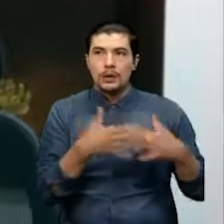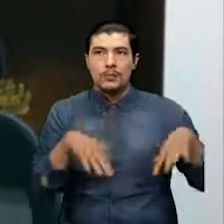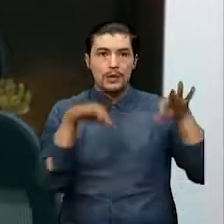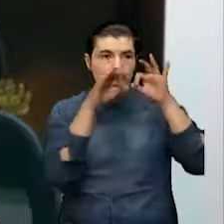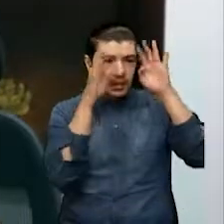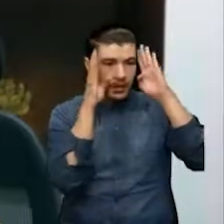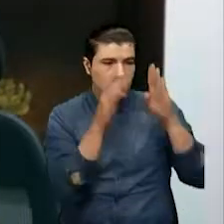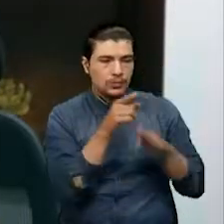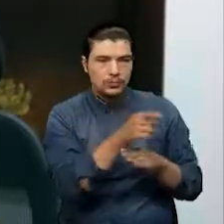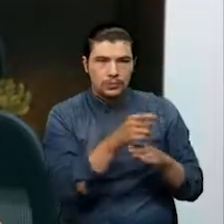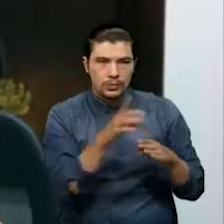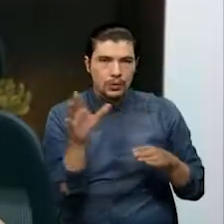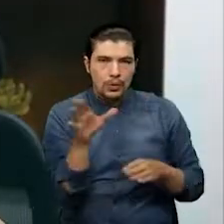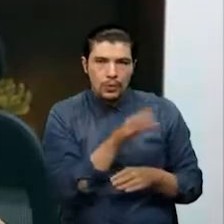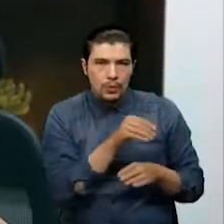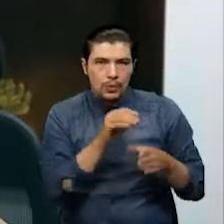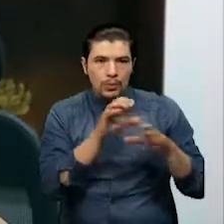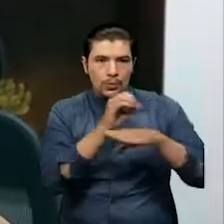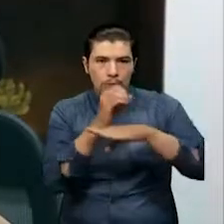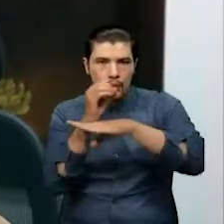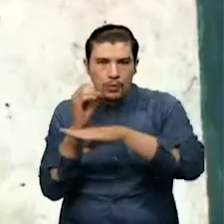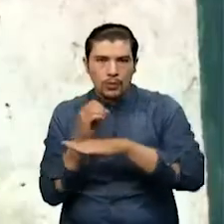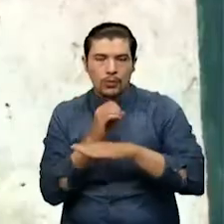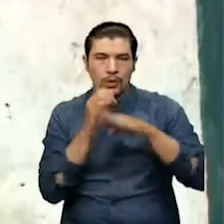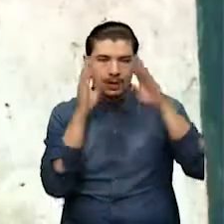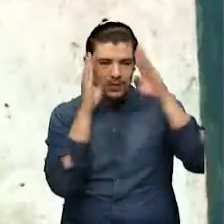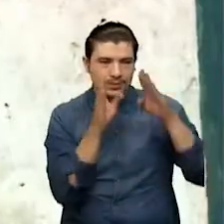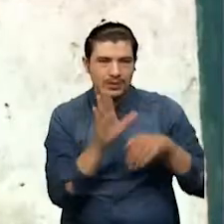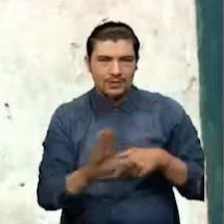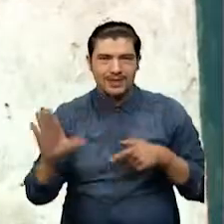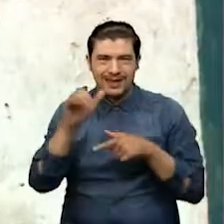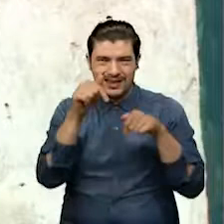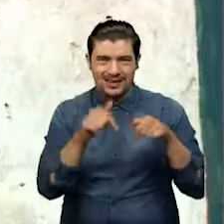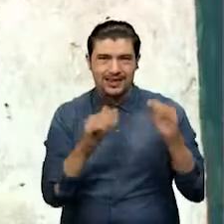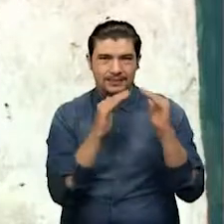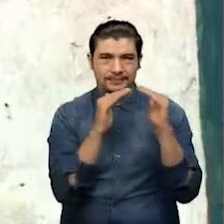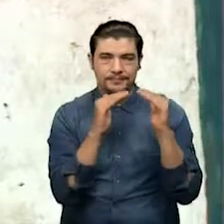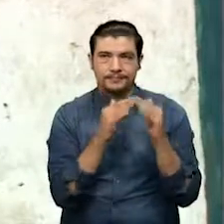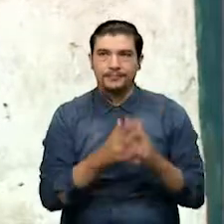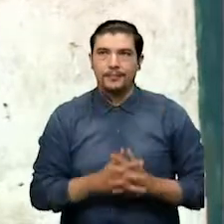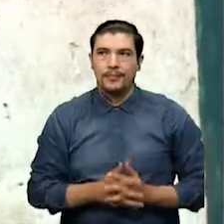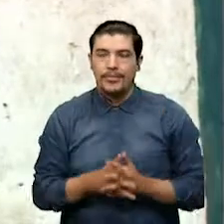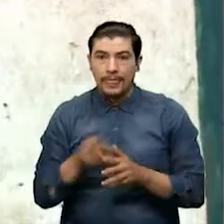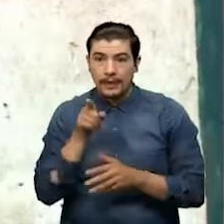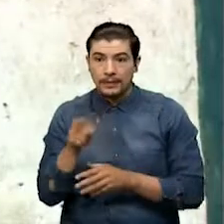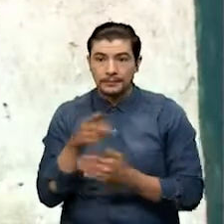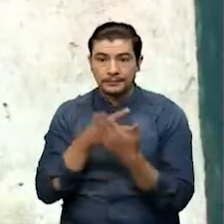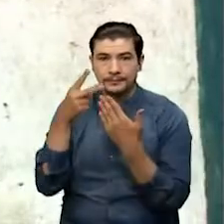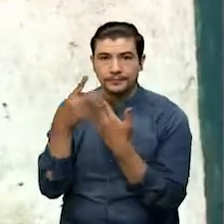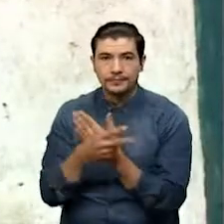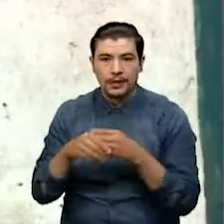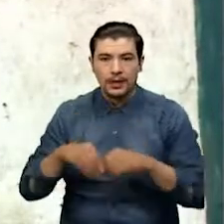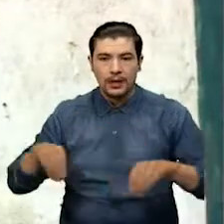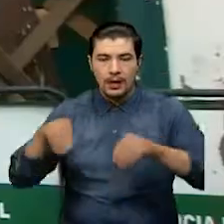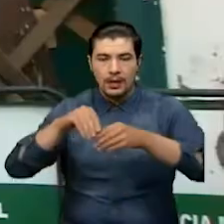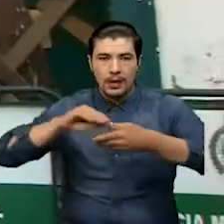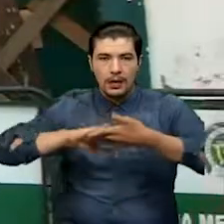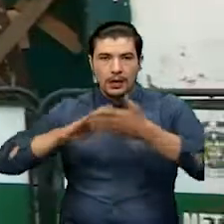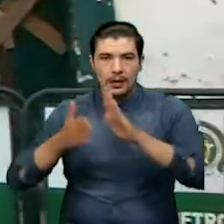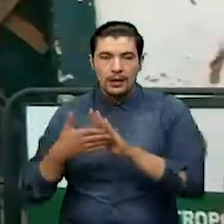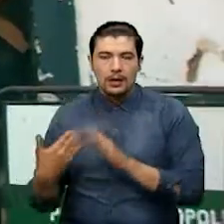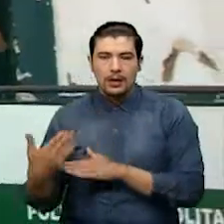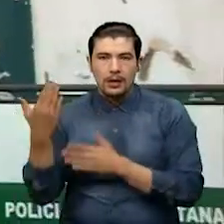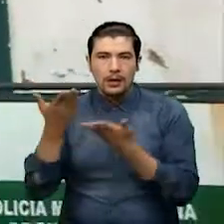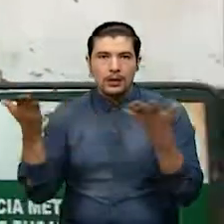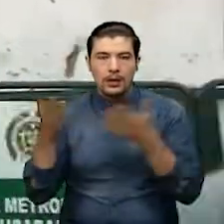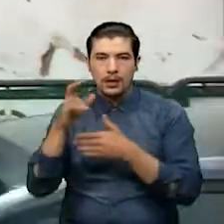todas las divisiones departamentales del bienestar familiar inicialmente el proyecto territorio de paz funcionará en el norte